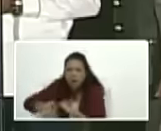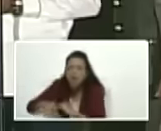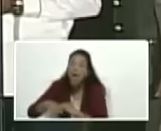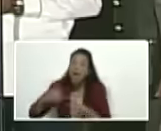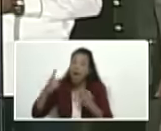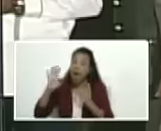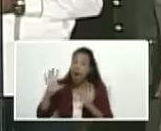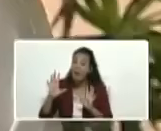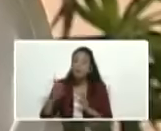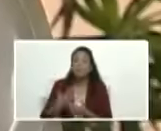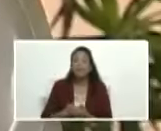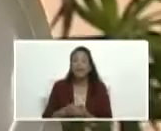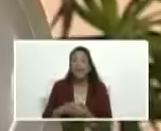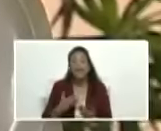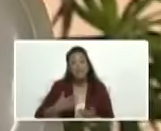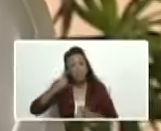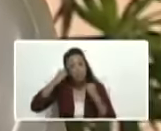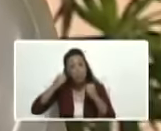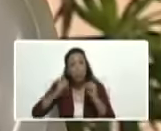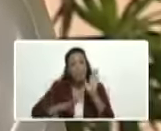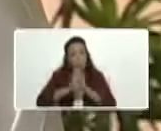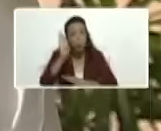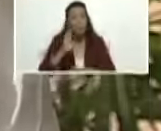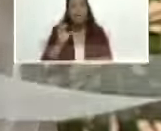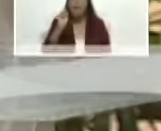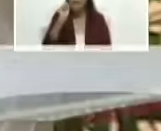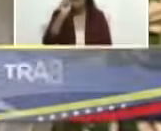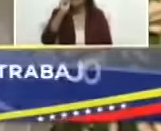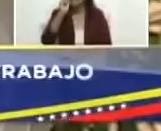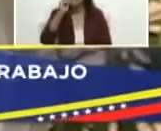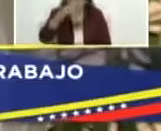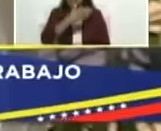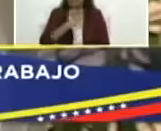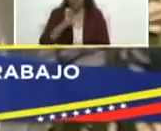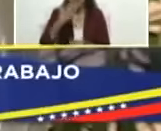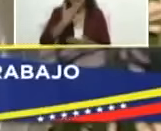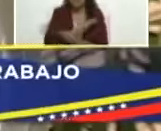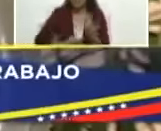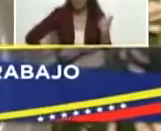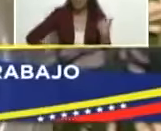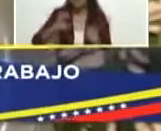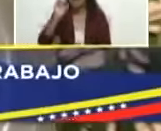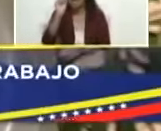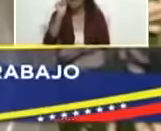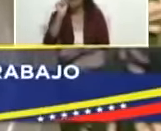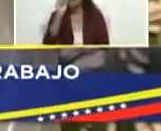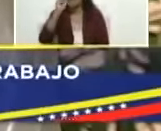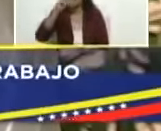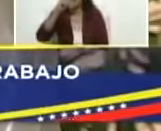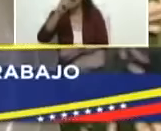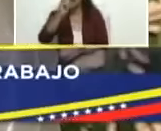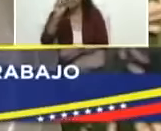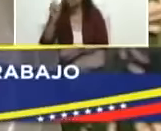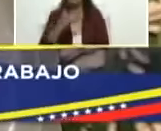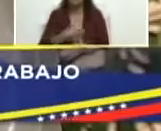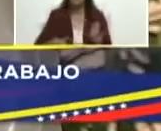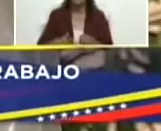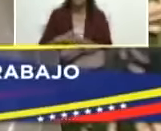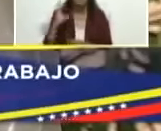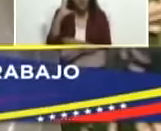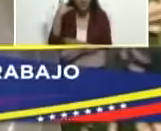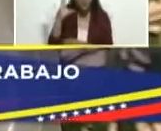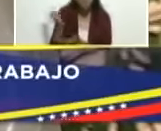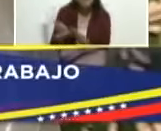Exitosos en el gobierno de Santos y que hay que construir ahora en estos gobiernos. Y Colombia puede